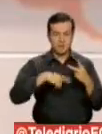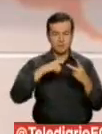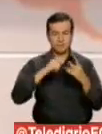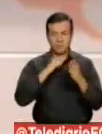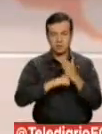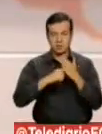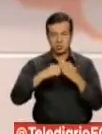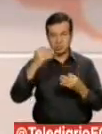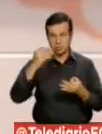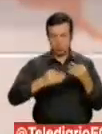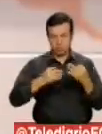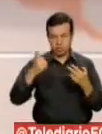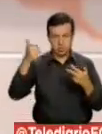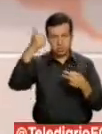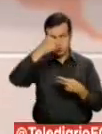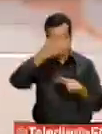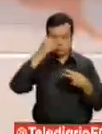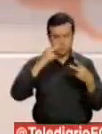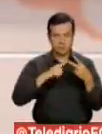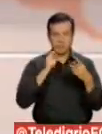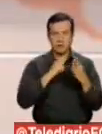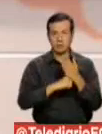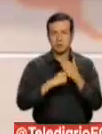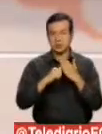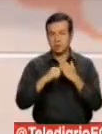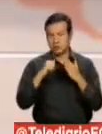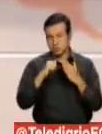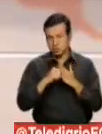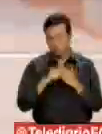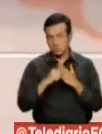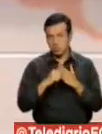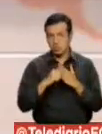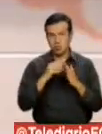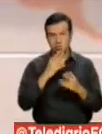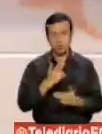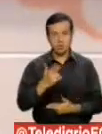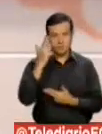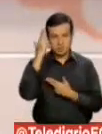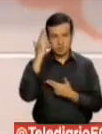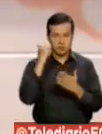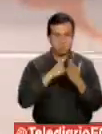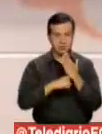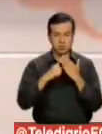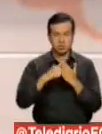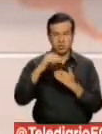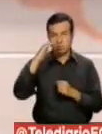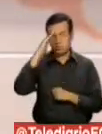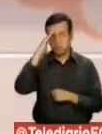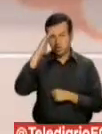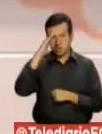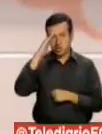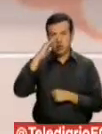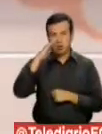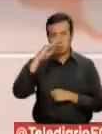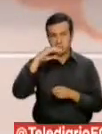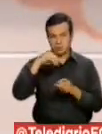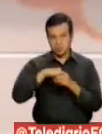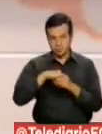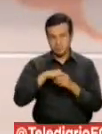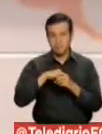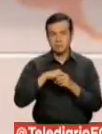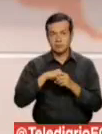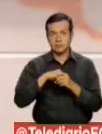ministro de Justicia que presidía, el Ministerio de Defensa, el Ministerio de Seguridad Interior,